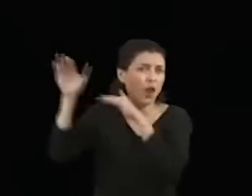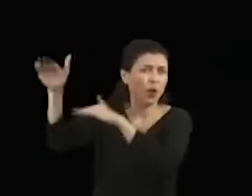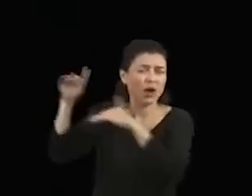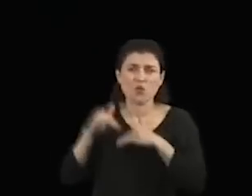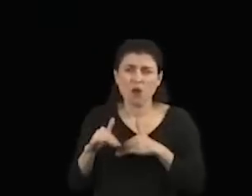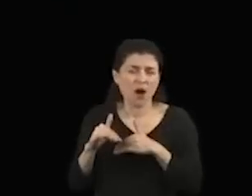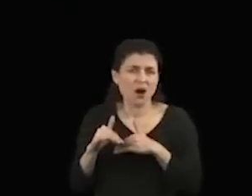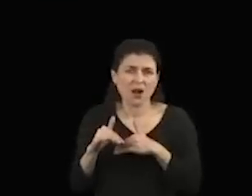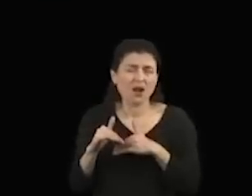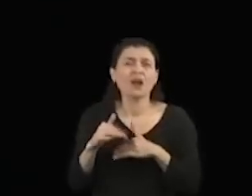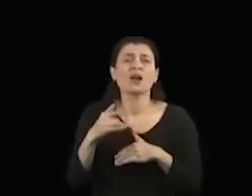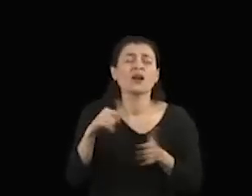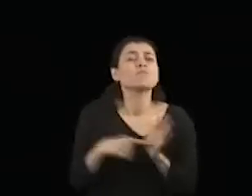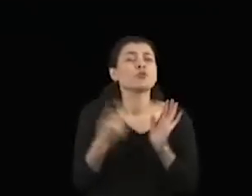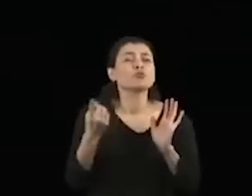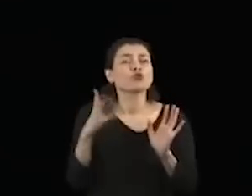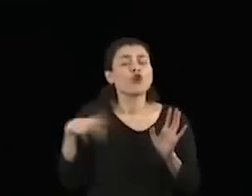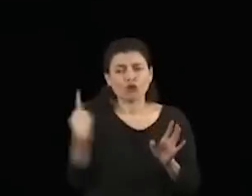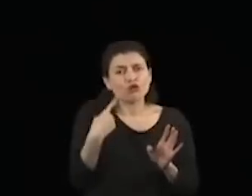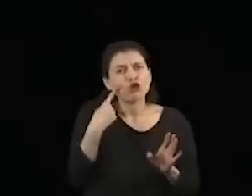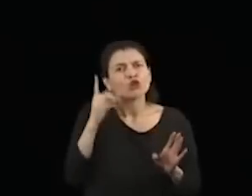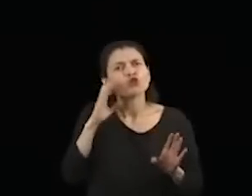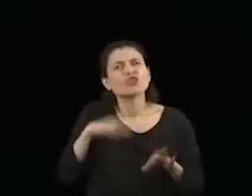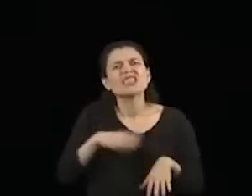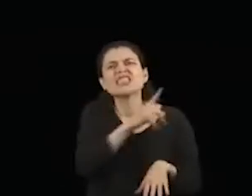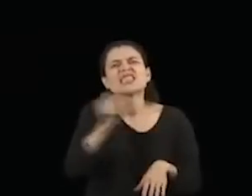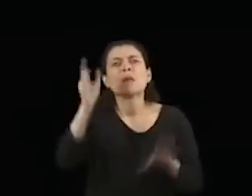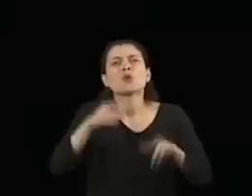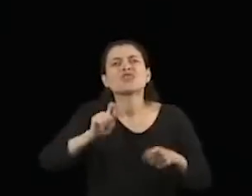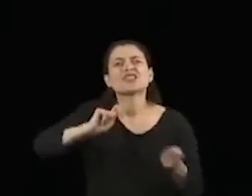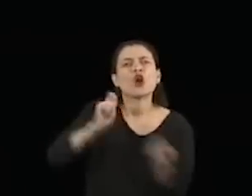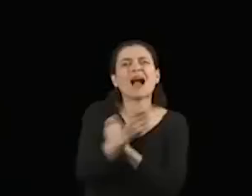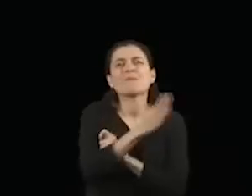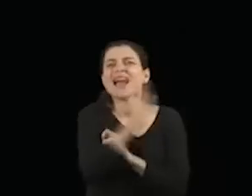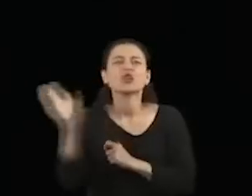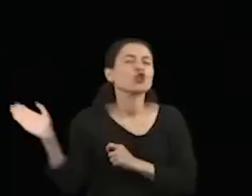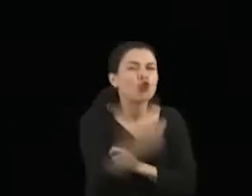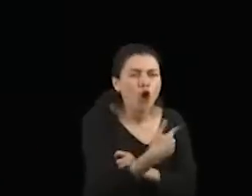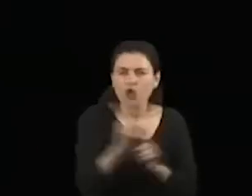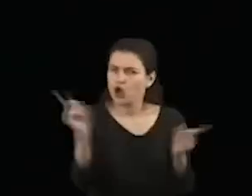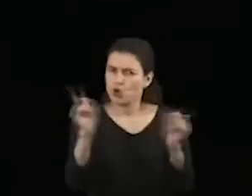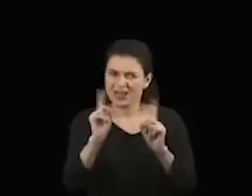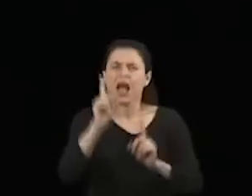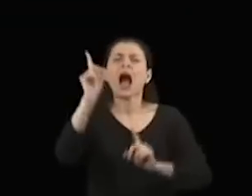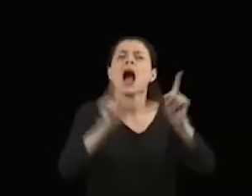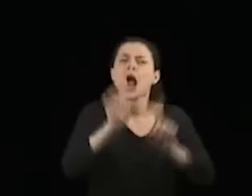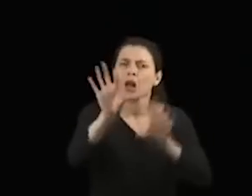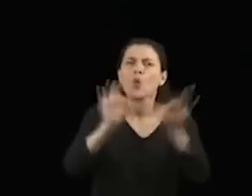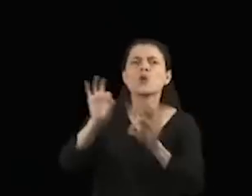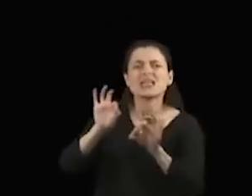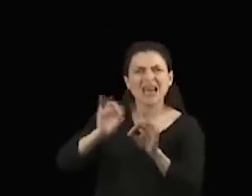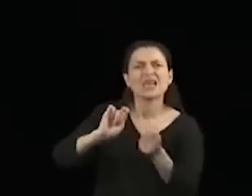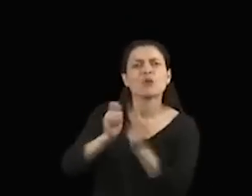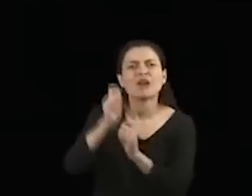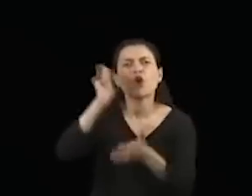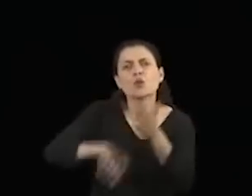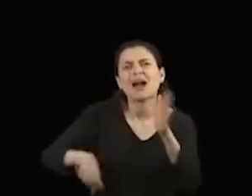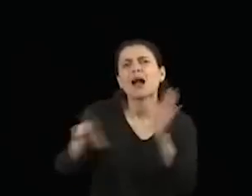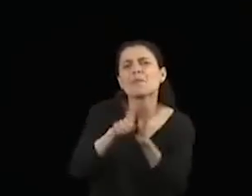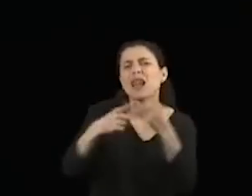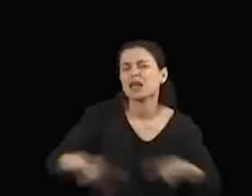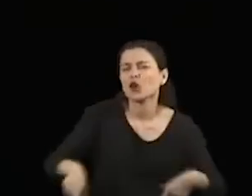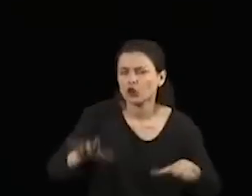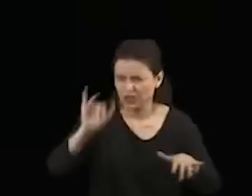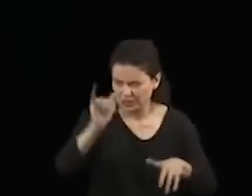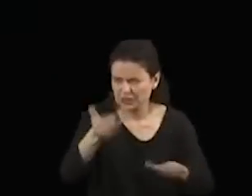no es todas las reformas que estamos apuntando. De hecho, nosotros siempre hemos mencionado como un caso testigo de lo que